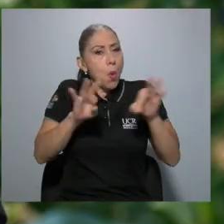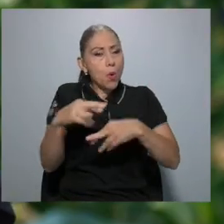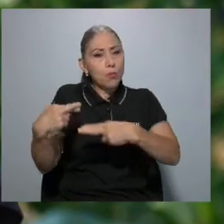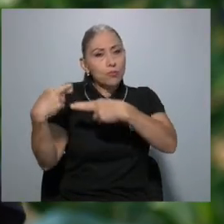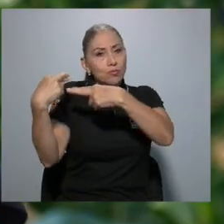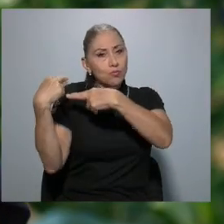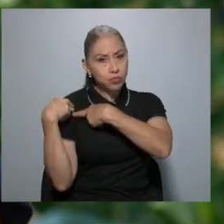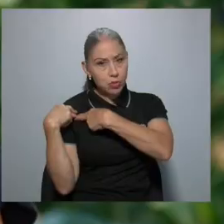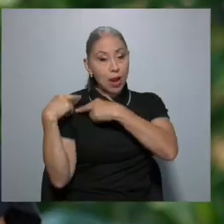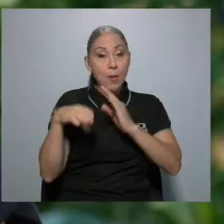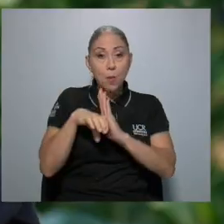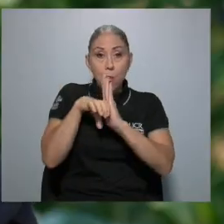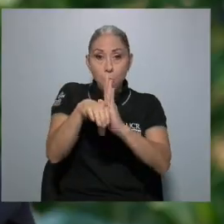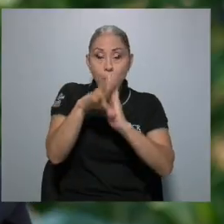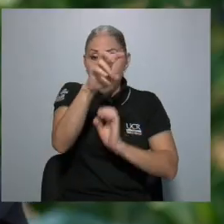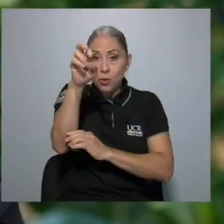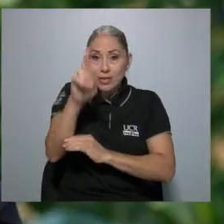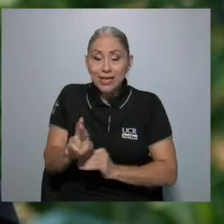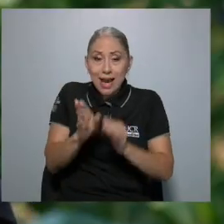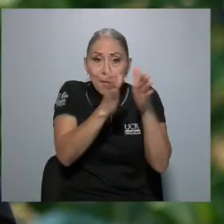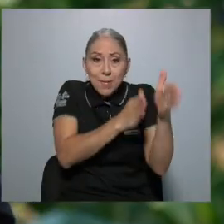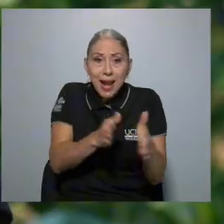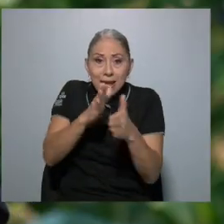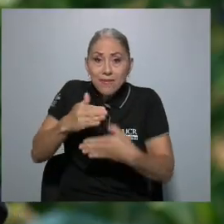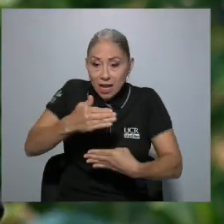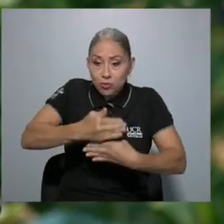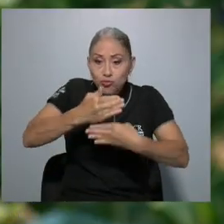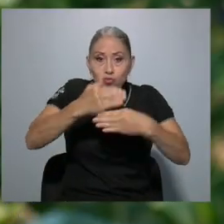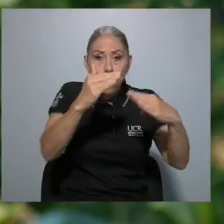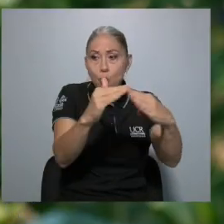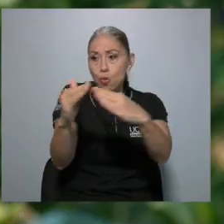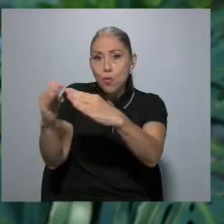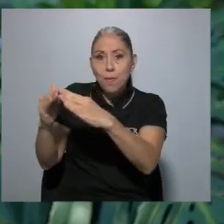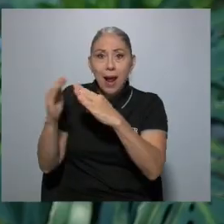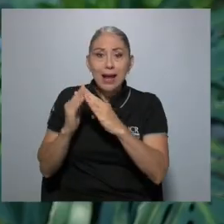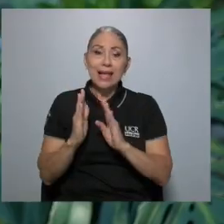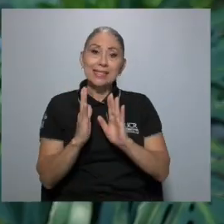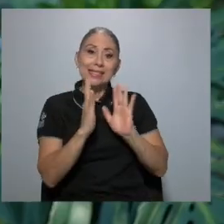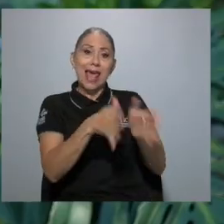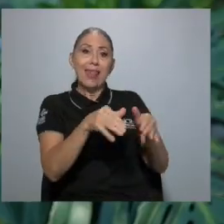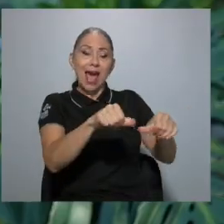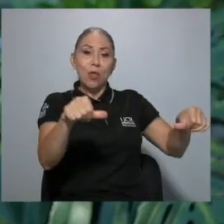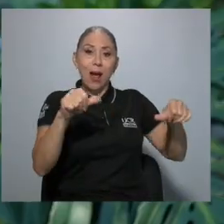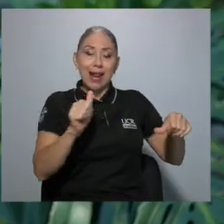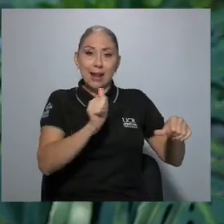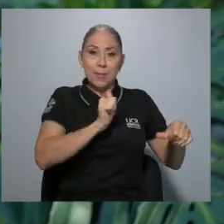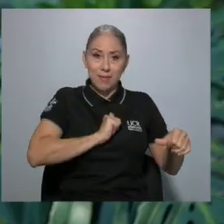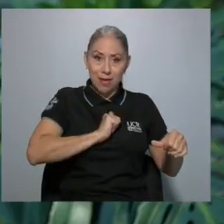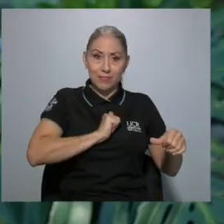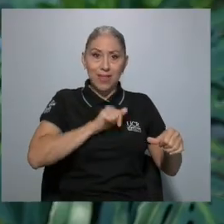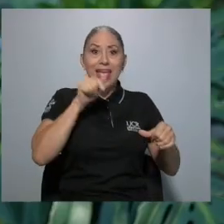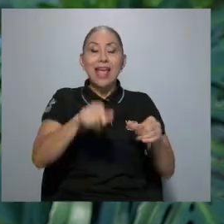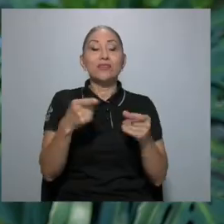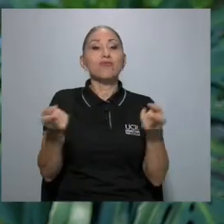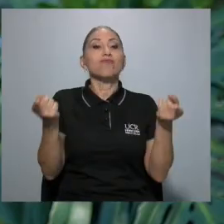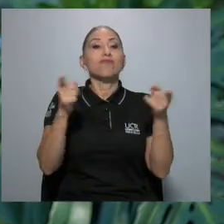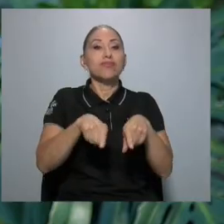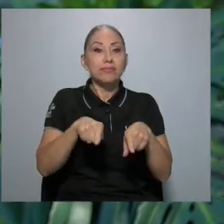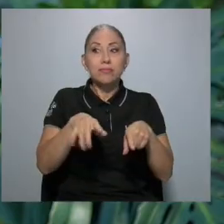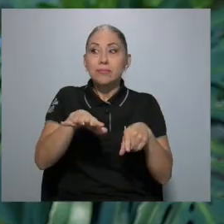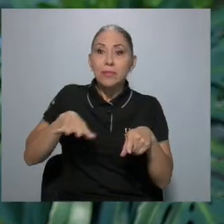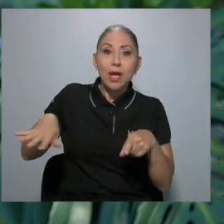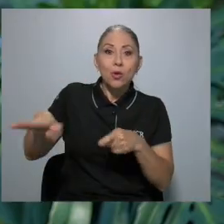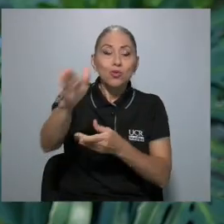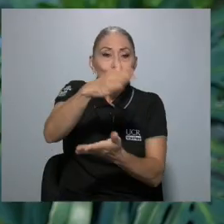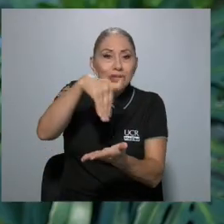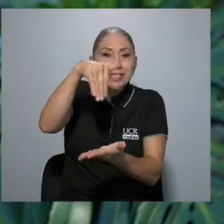Por ejemplo, en Costa Rica la planificación urbana se ha dejado al privado y lo que resultó en un centro de la ciudad capital